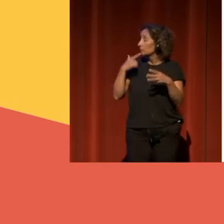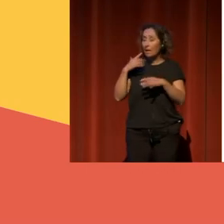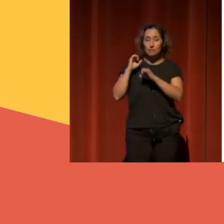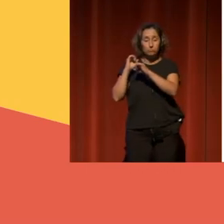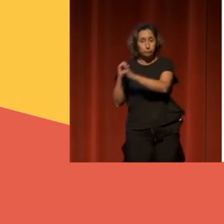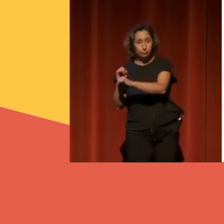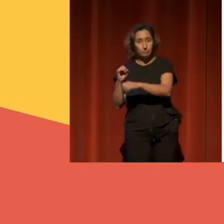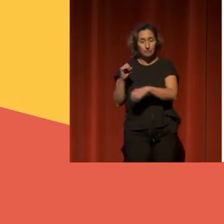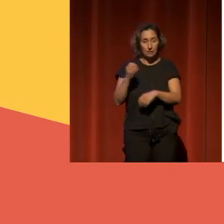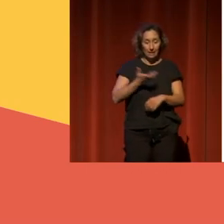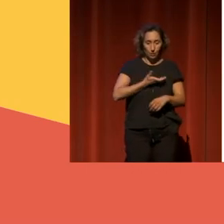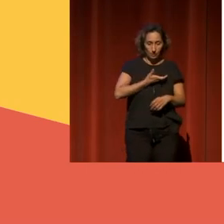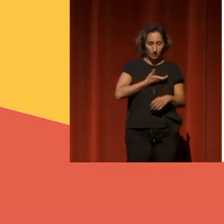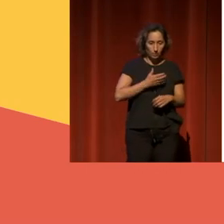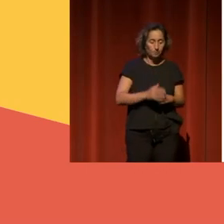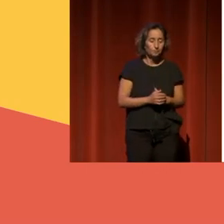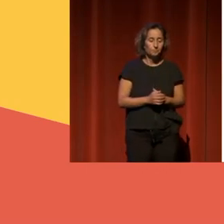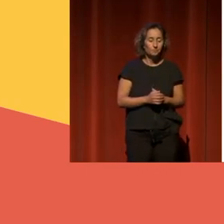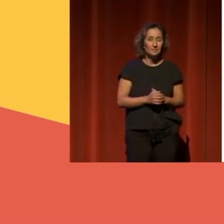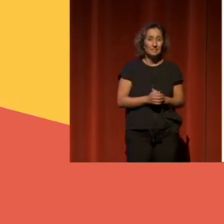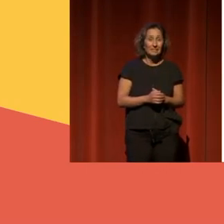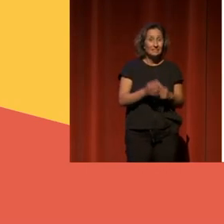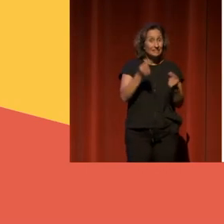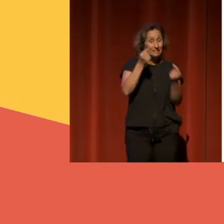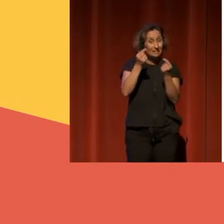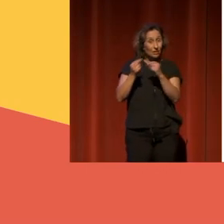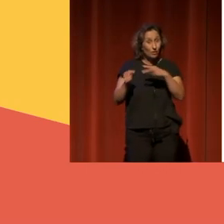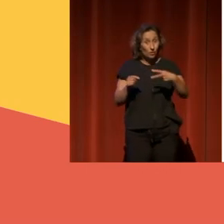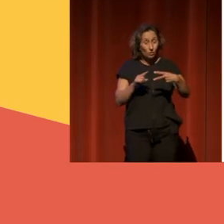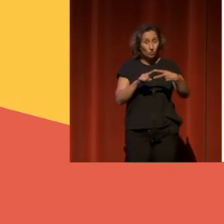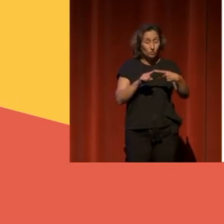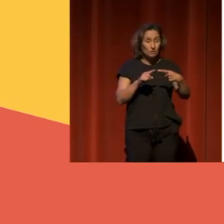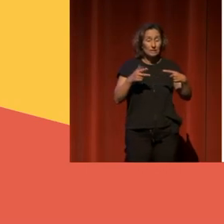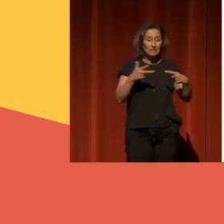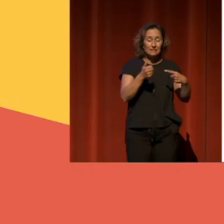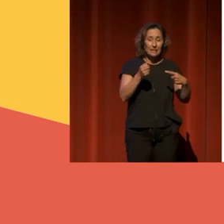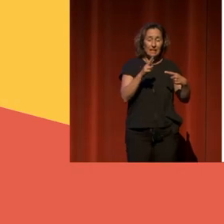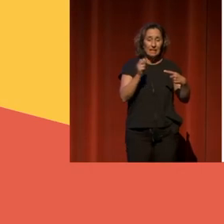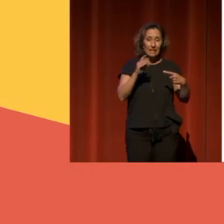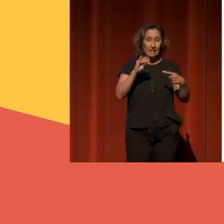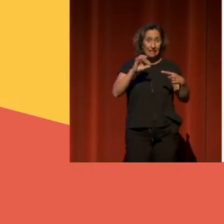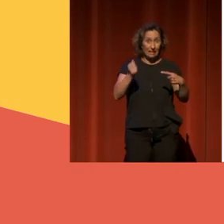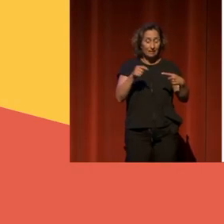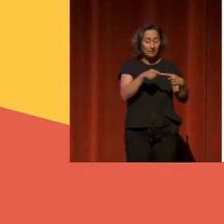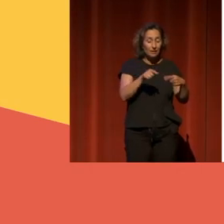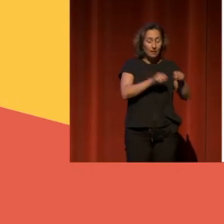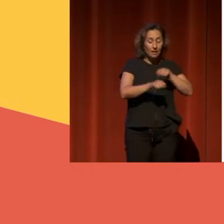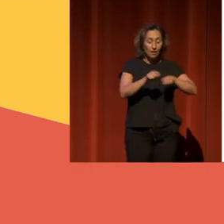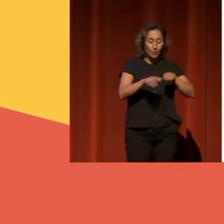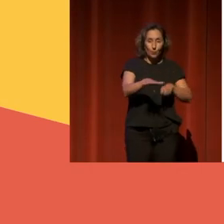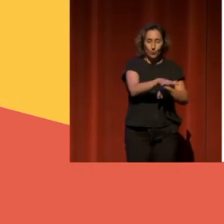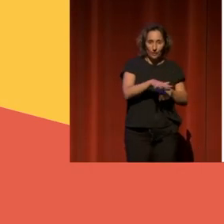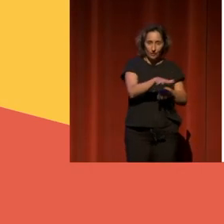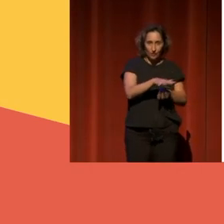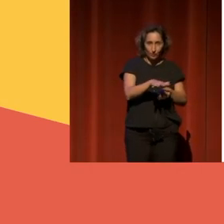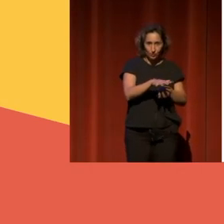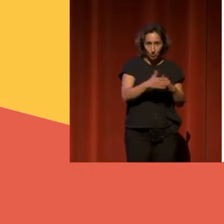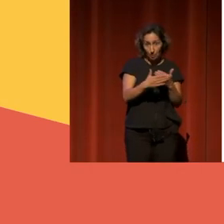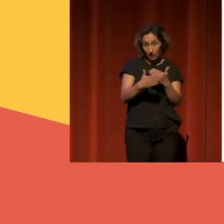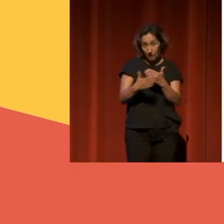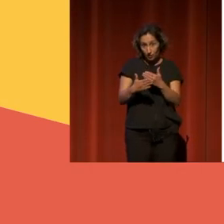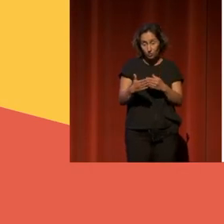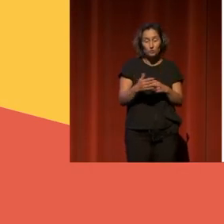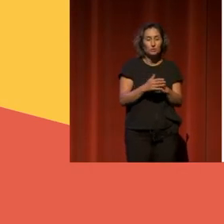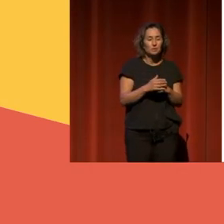ayuntamientos. Y dos casos concretos, la Charradica, es una asociación vecinal que formó un club de lectura, no está ligado